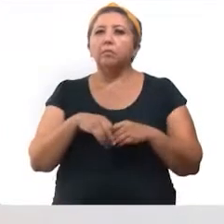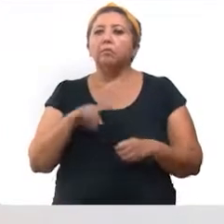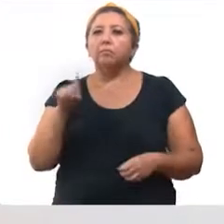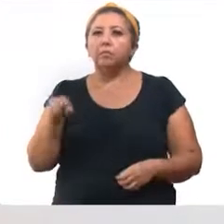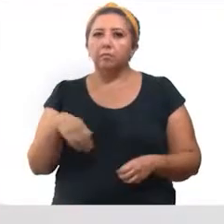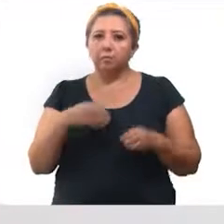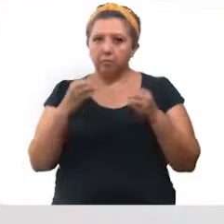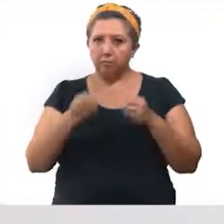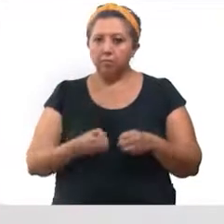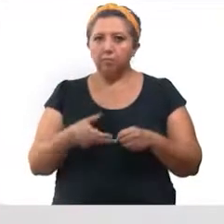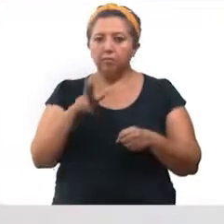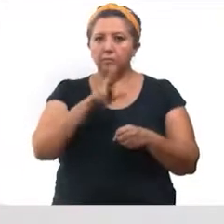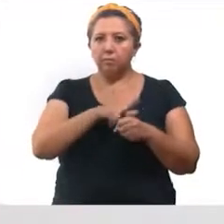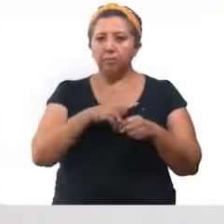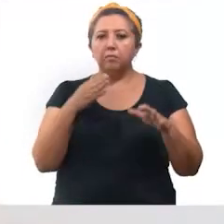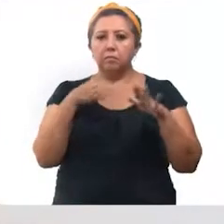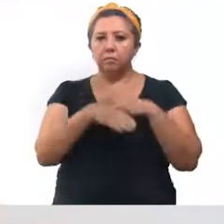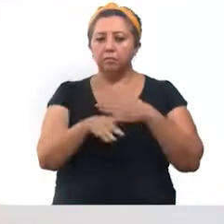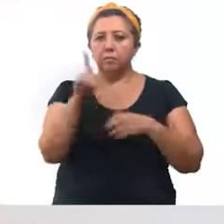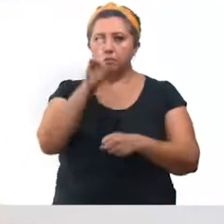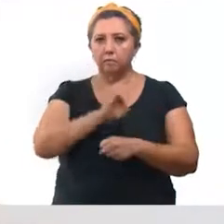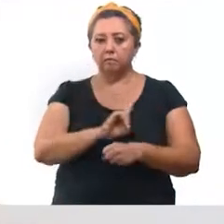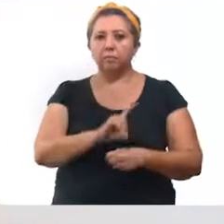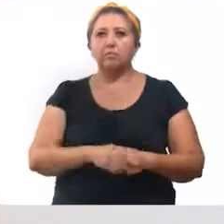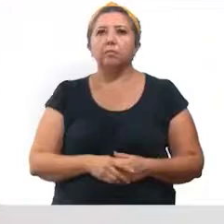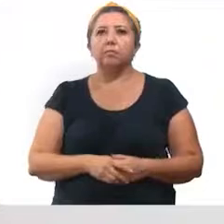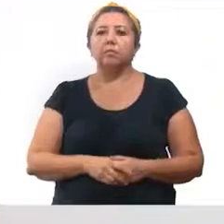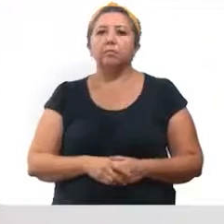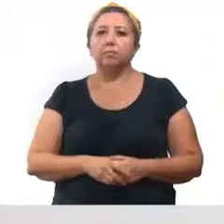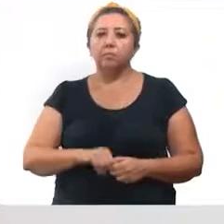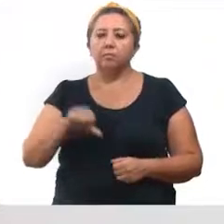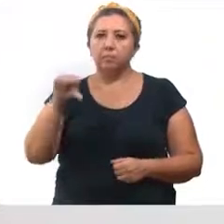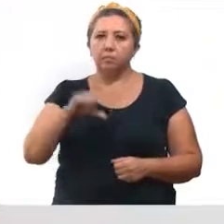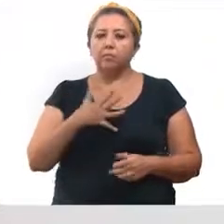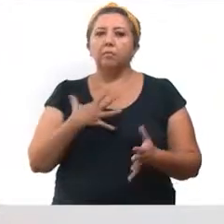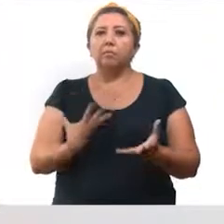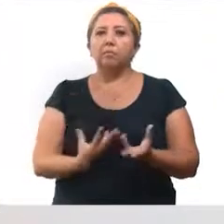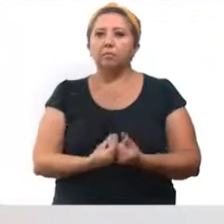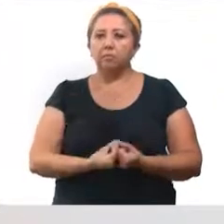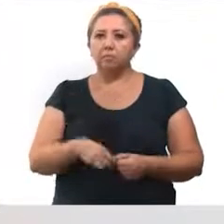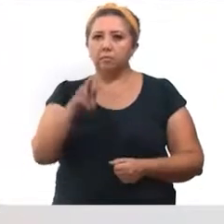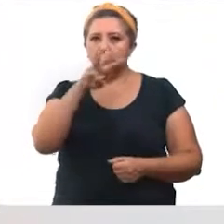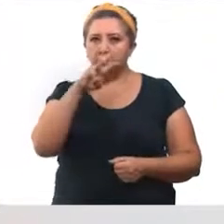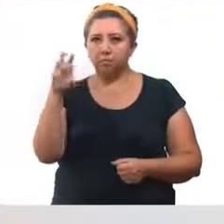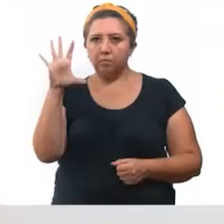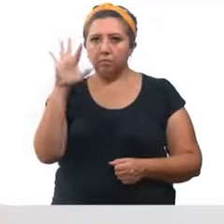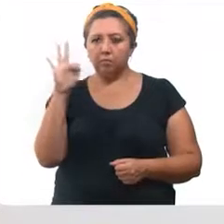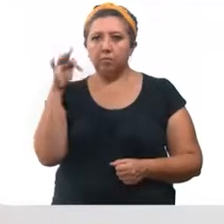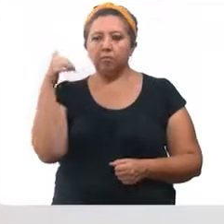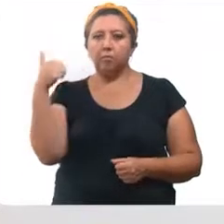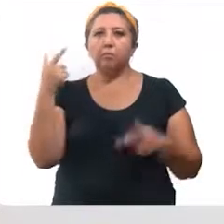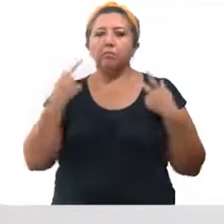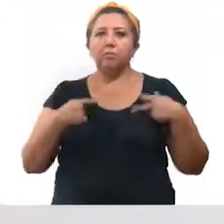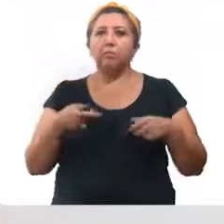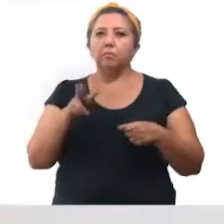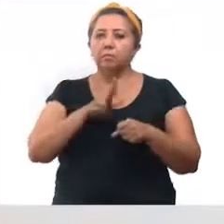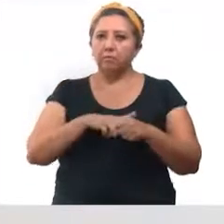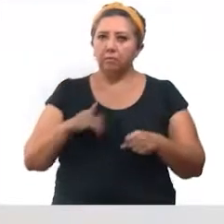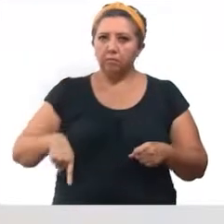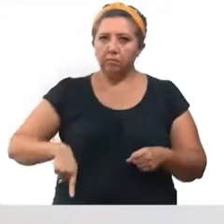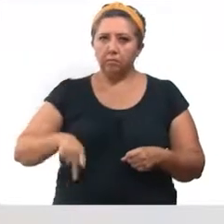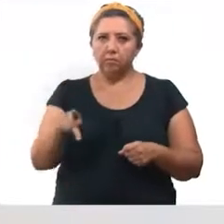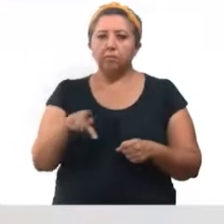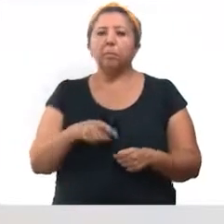datos más importantes son la ocupación hospitalaria y los ingresos diarios. El día de hoy tenemos 346 pacientes en